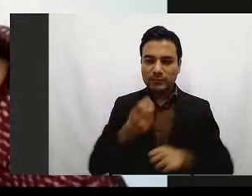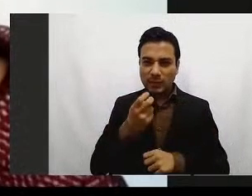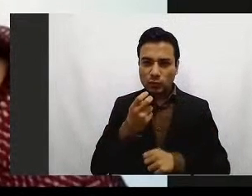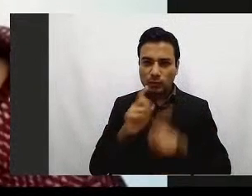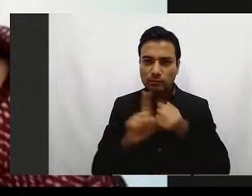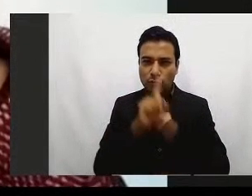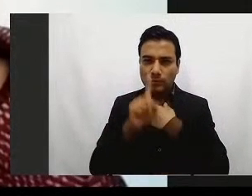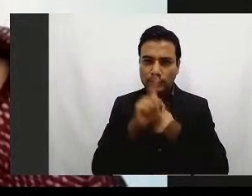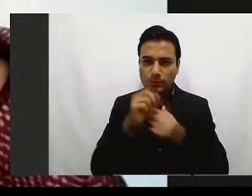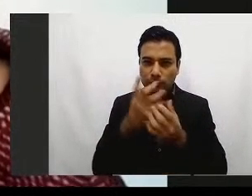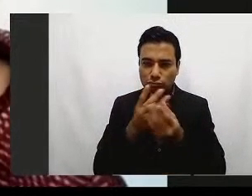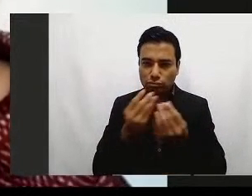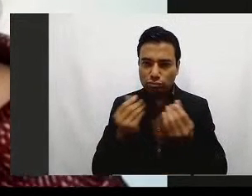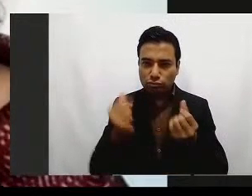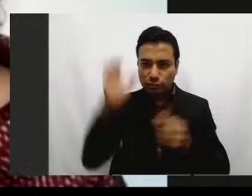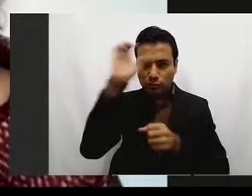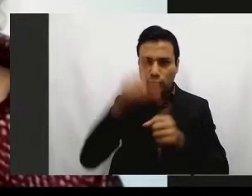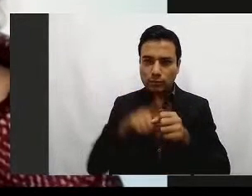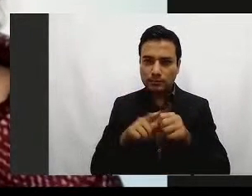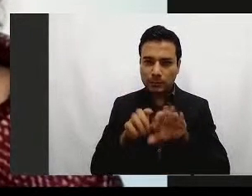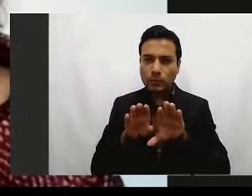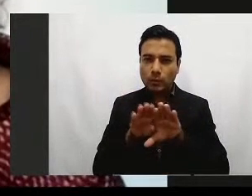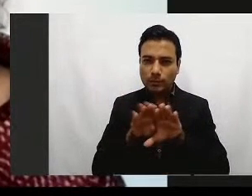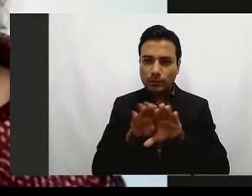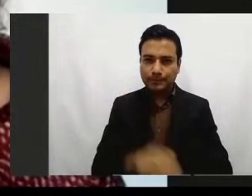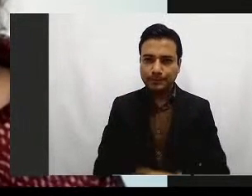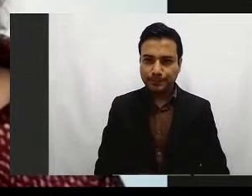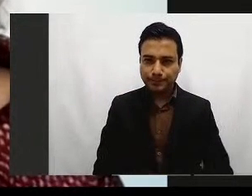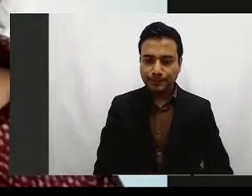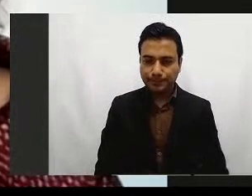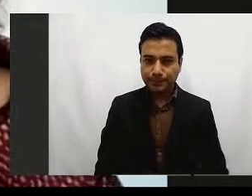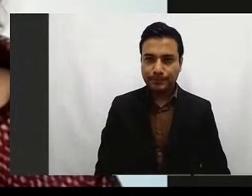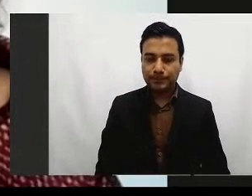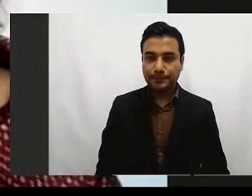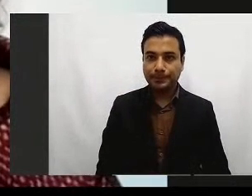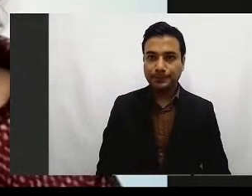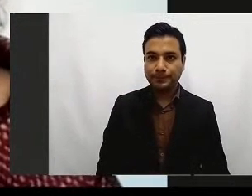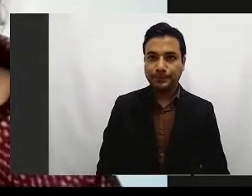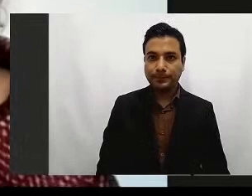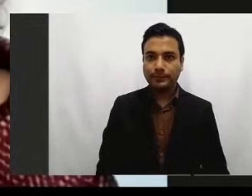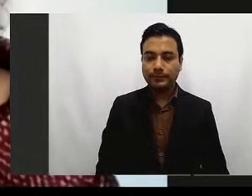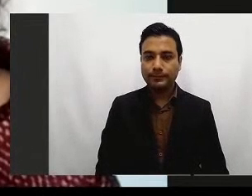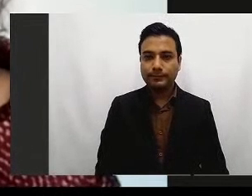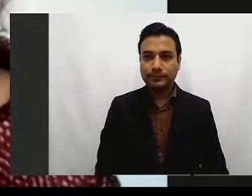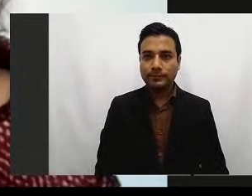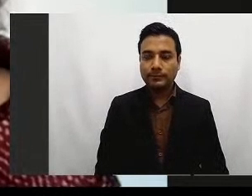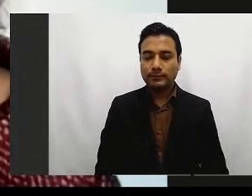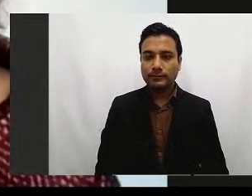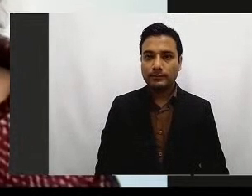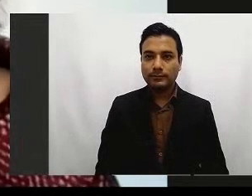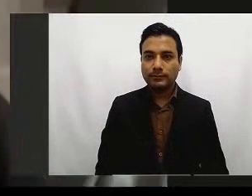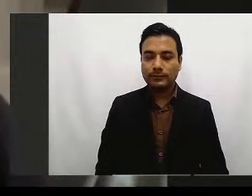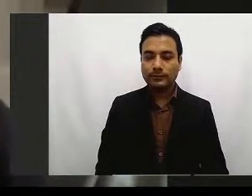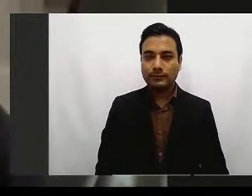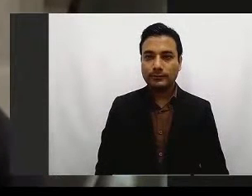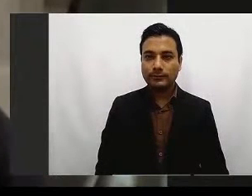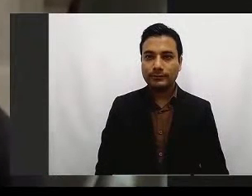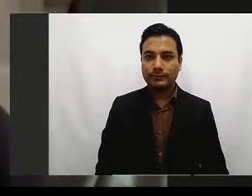problemáticas dentro del sector cultural. Yeah,